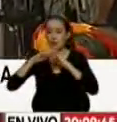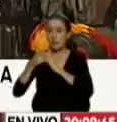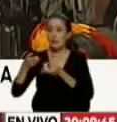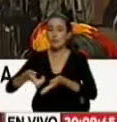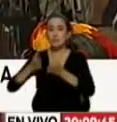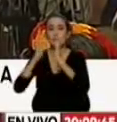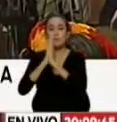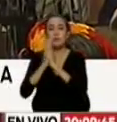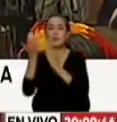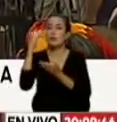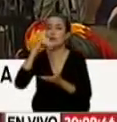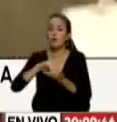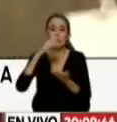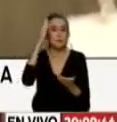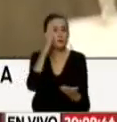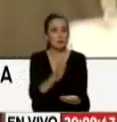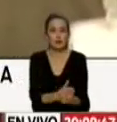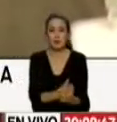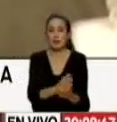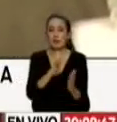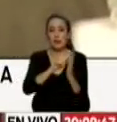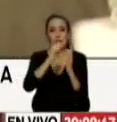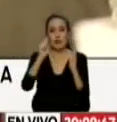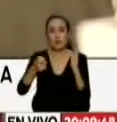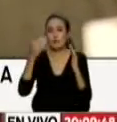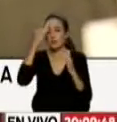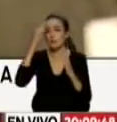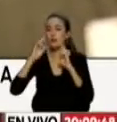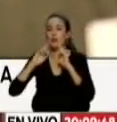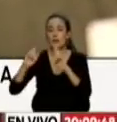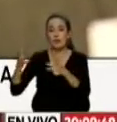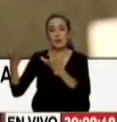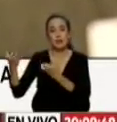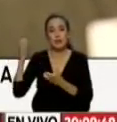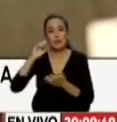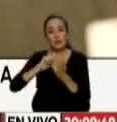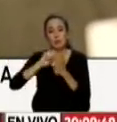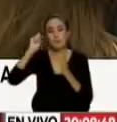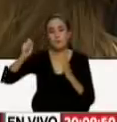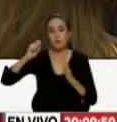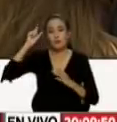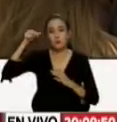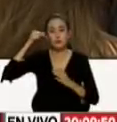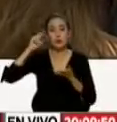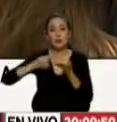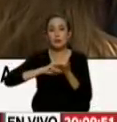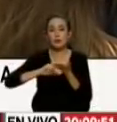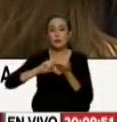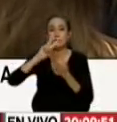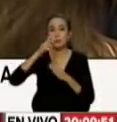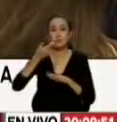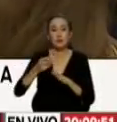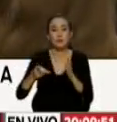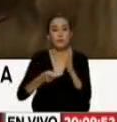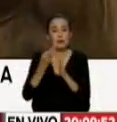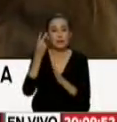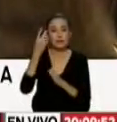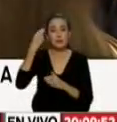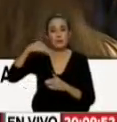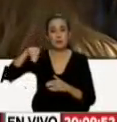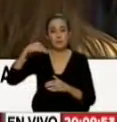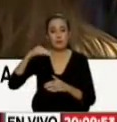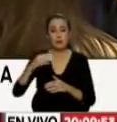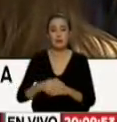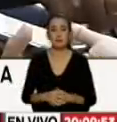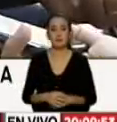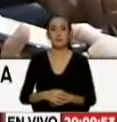en la inaplicabilidad del laudo y eso esperan como respuesta del Estado a través del procurador, con quien se han reunido en 2 ocasiones, la de este miércoles, de